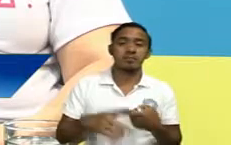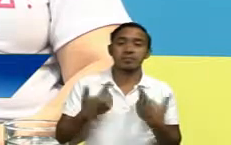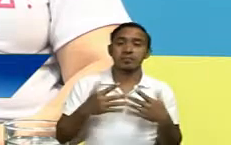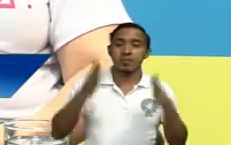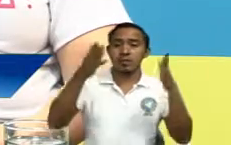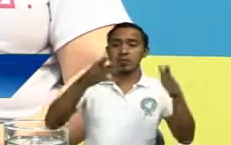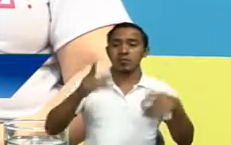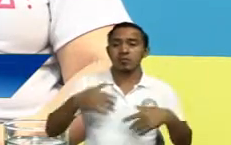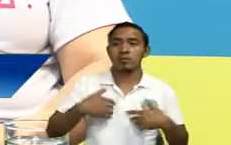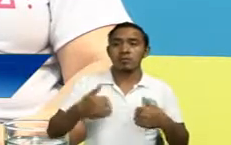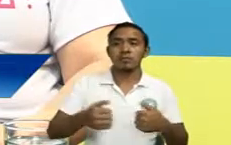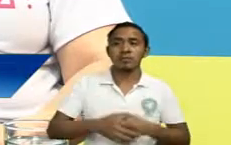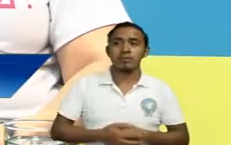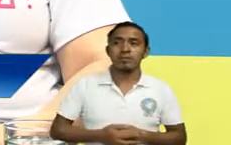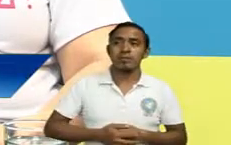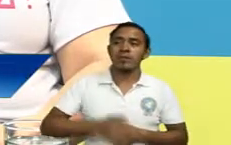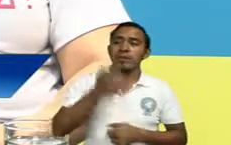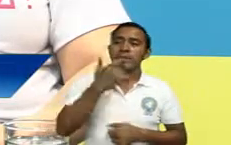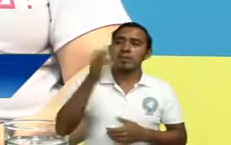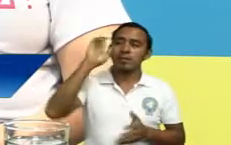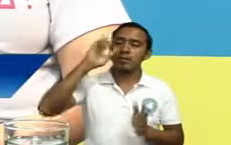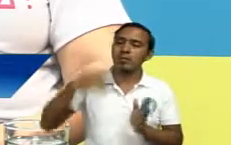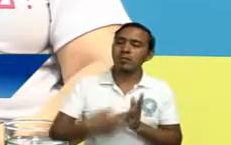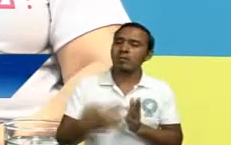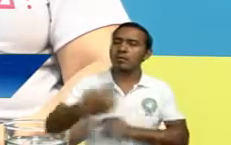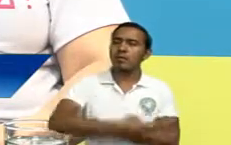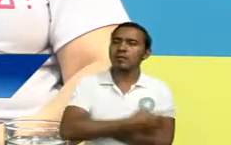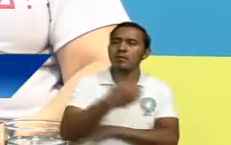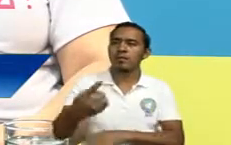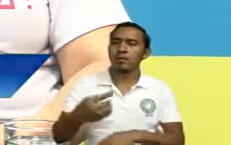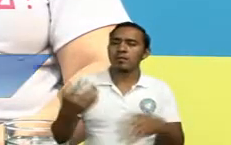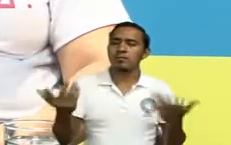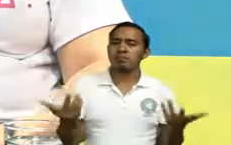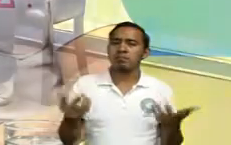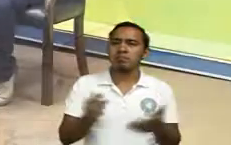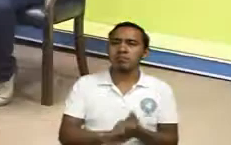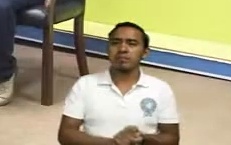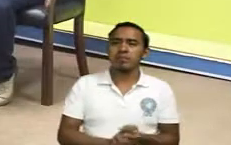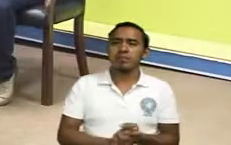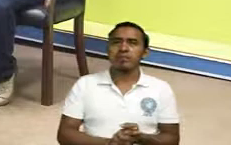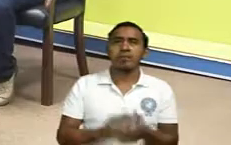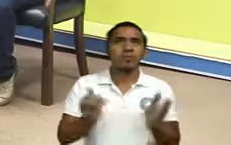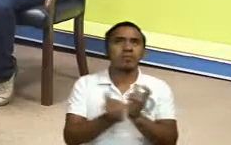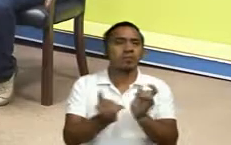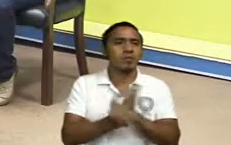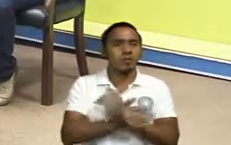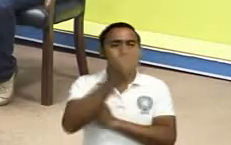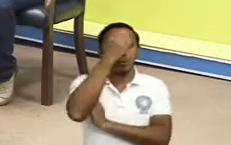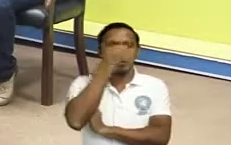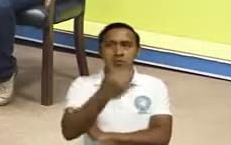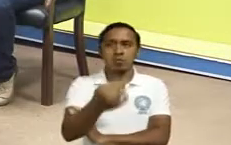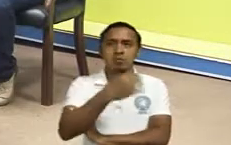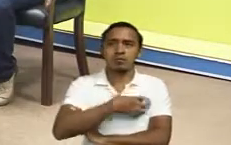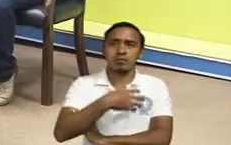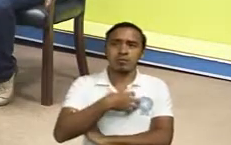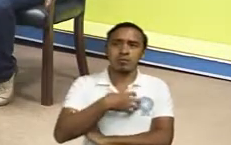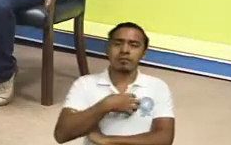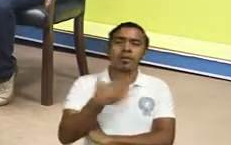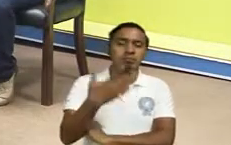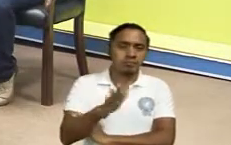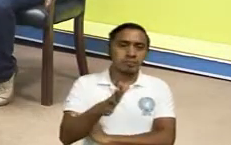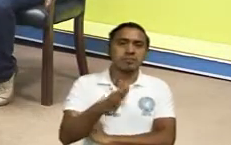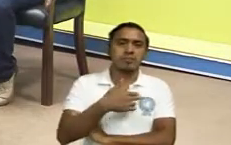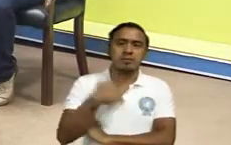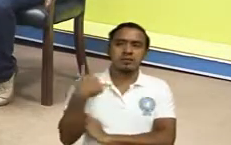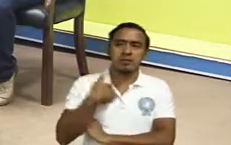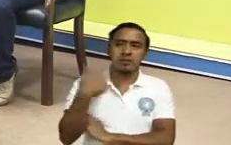salud. ¿Por qué se conmemora este día? Obviamente, como todos los días, en honor o en conmemoración de algo, tiene